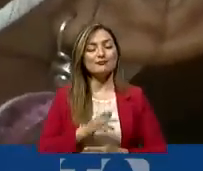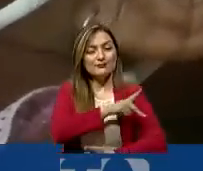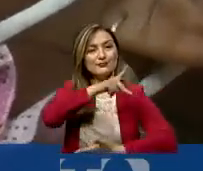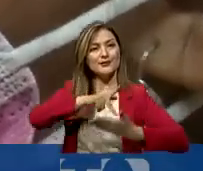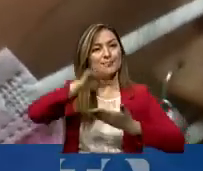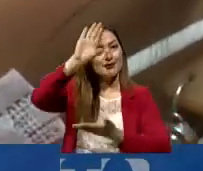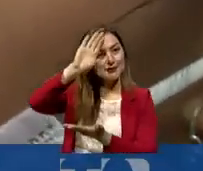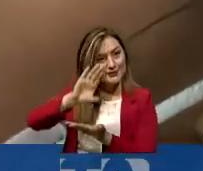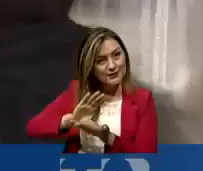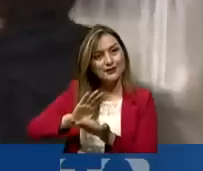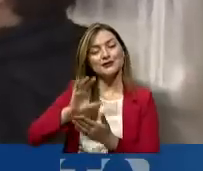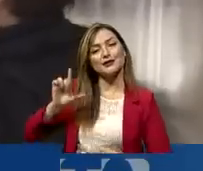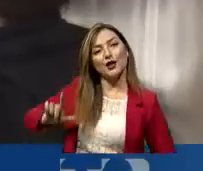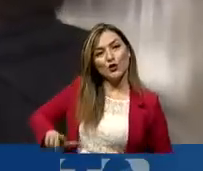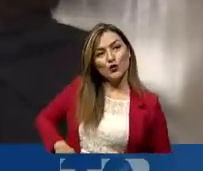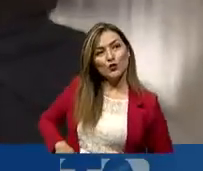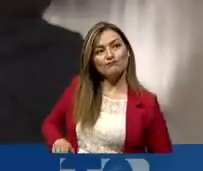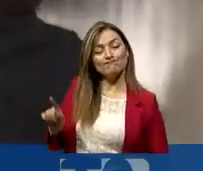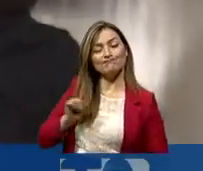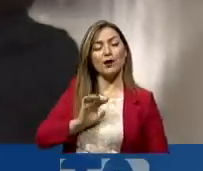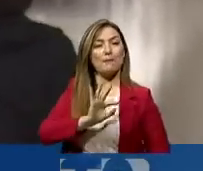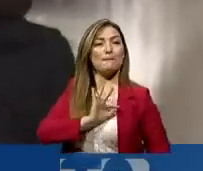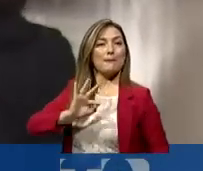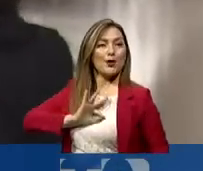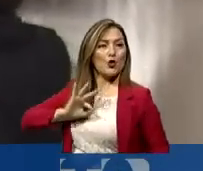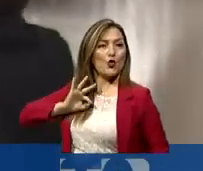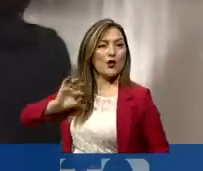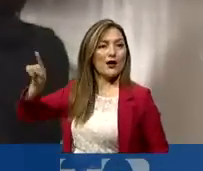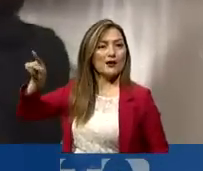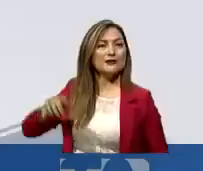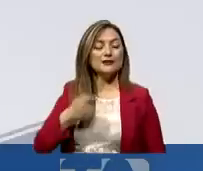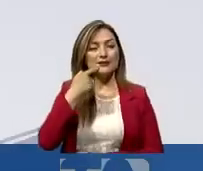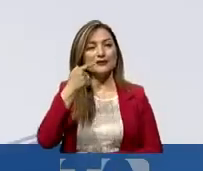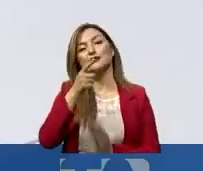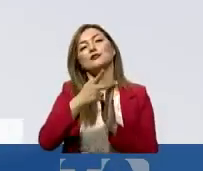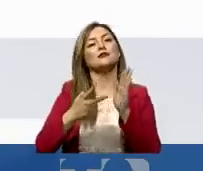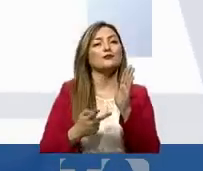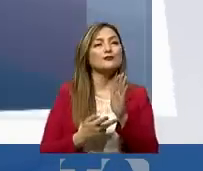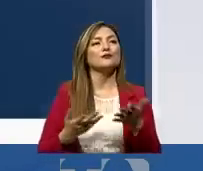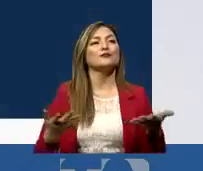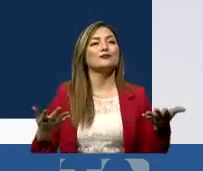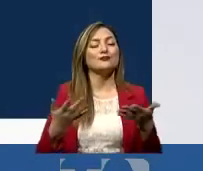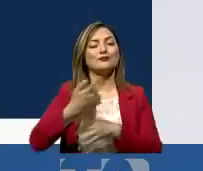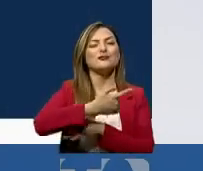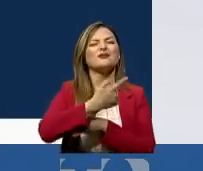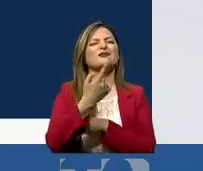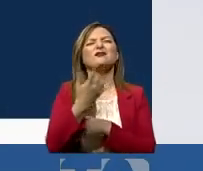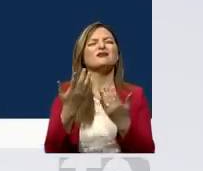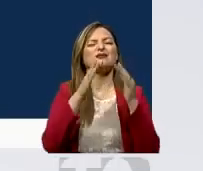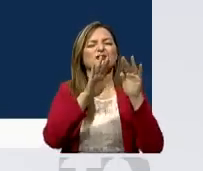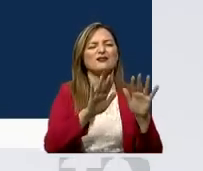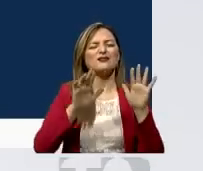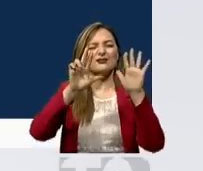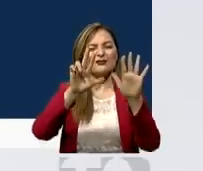centros de salud Pichincha Humana. La prefecta de Pichincha, Paola Pavón, señala que este programa se llevará a cabo el 10, 17